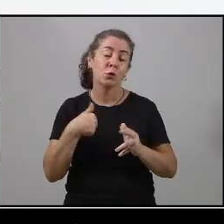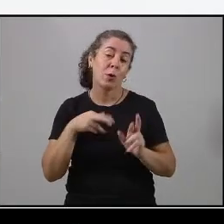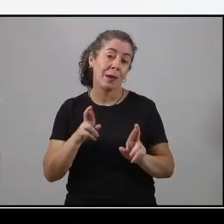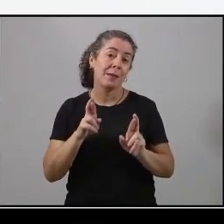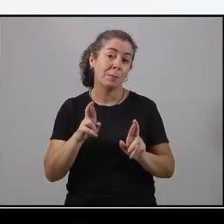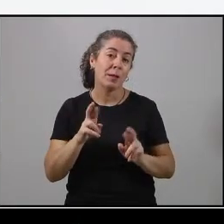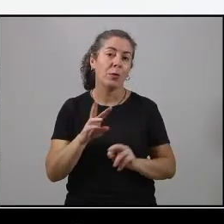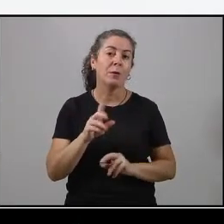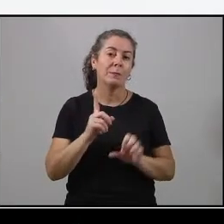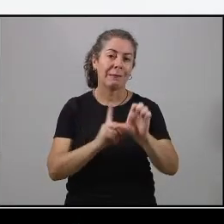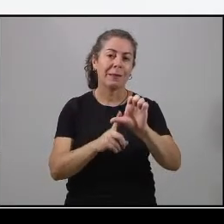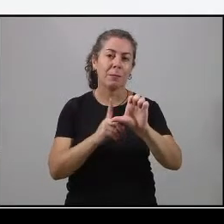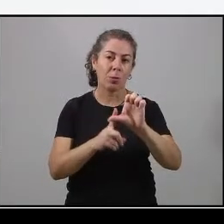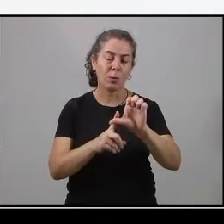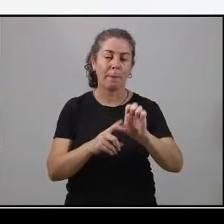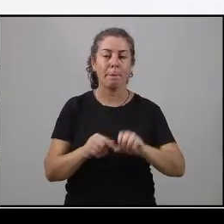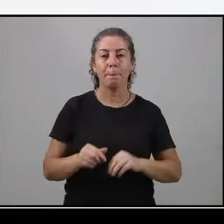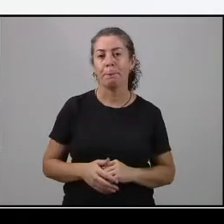Extremadura.